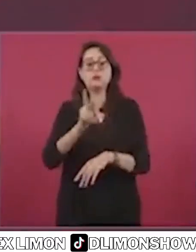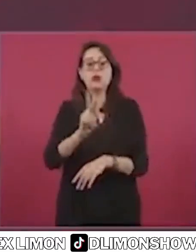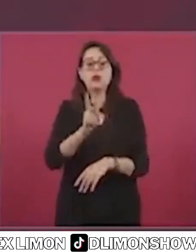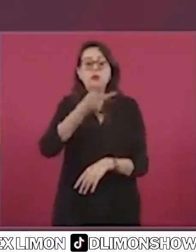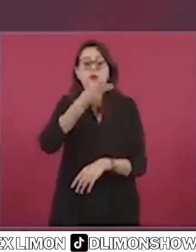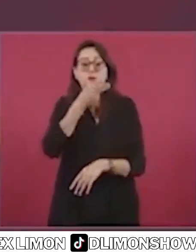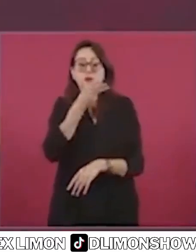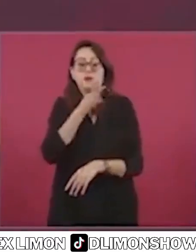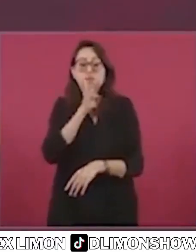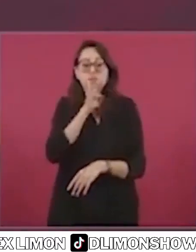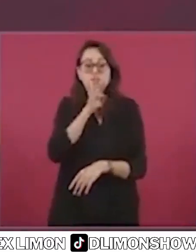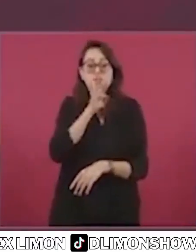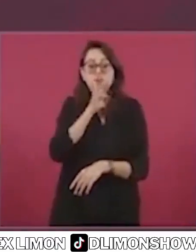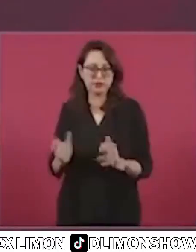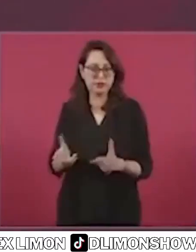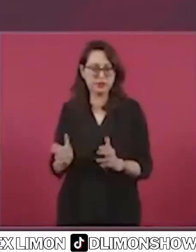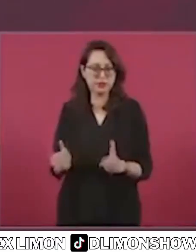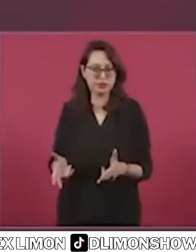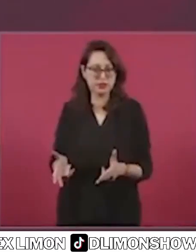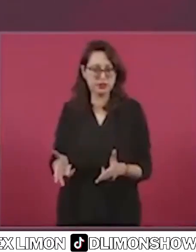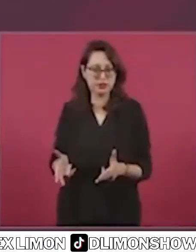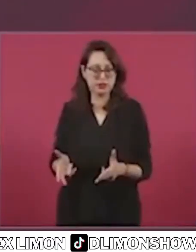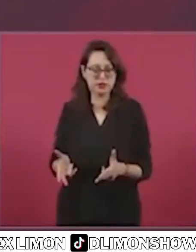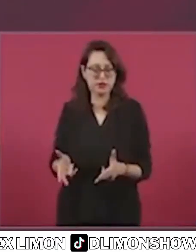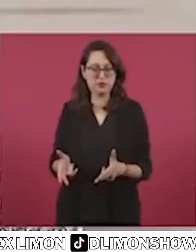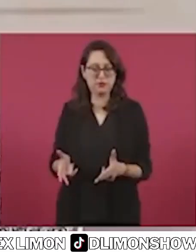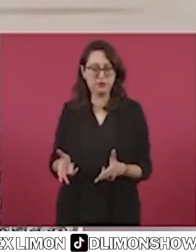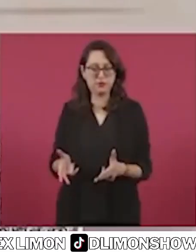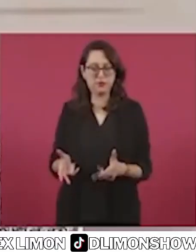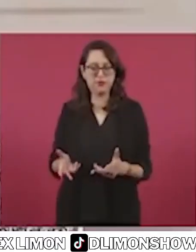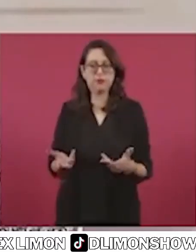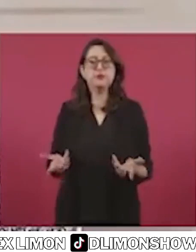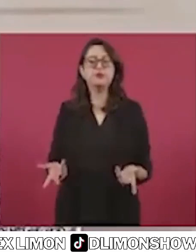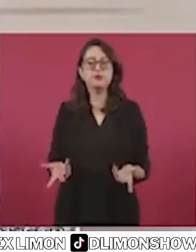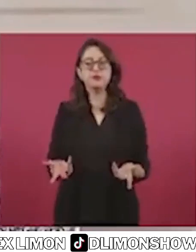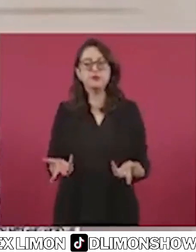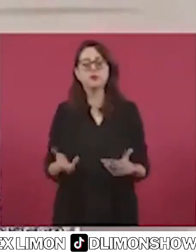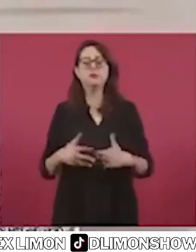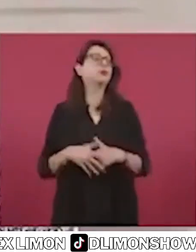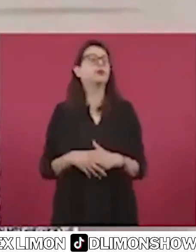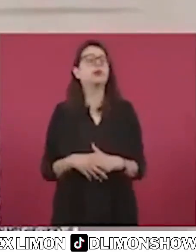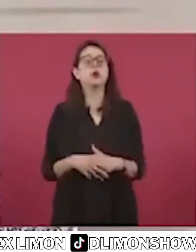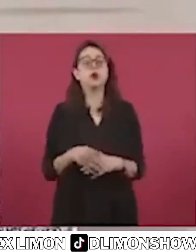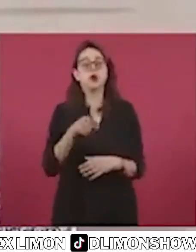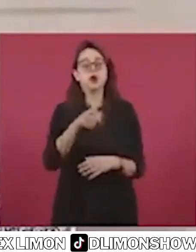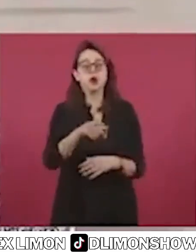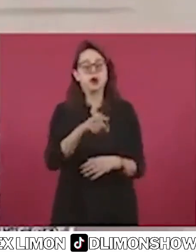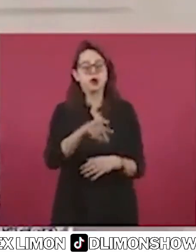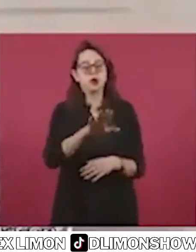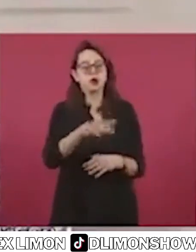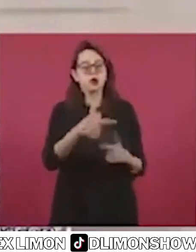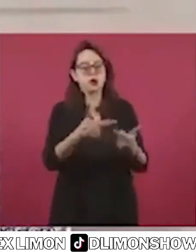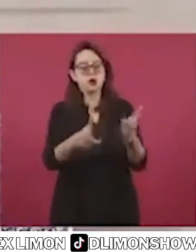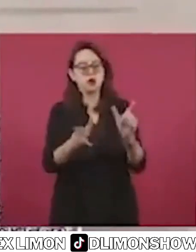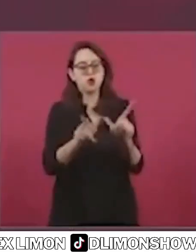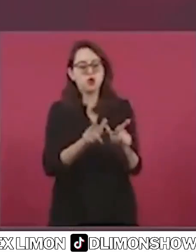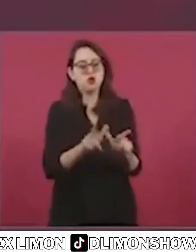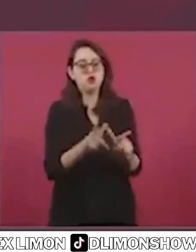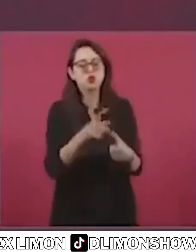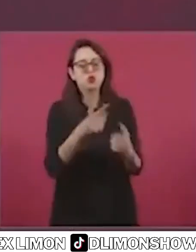mexicanos creo que de Chiapas y le hacen una entrevista y dicen que